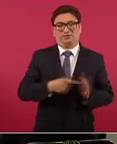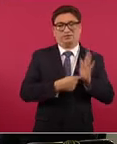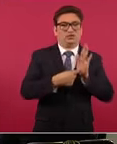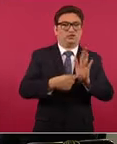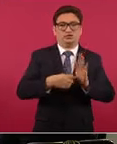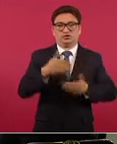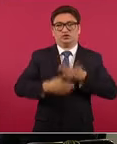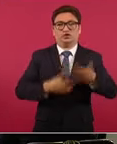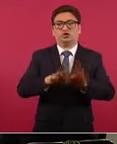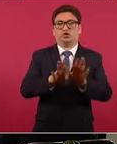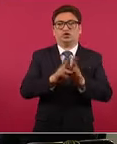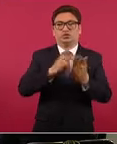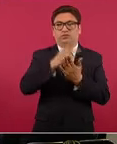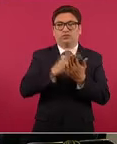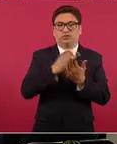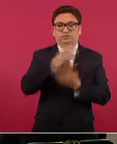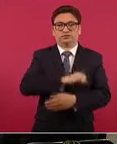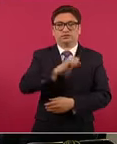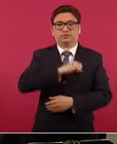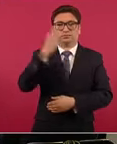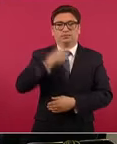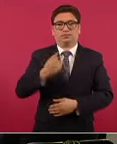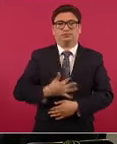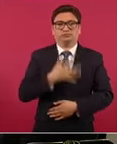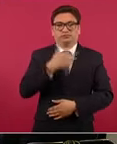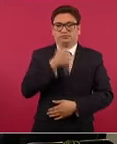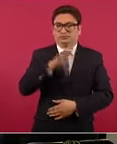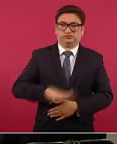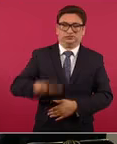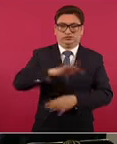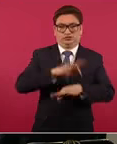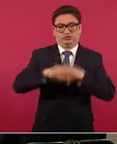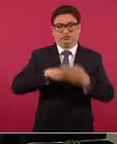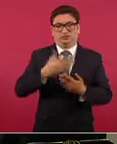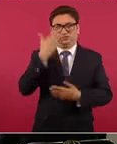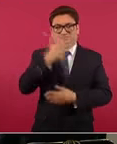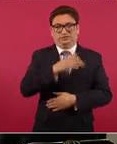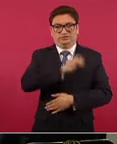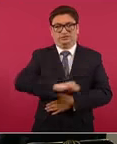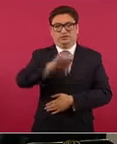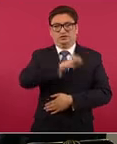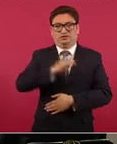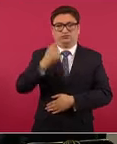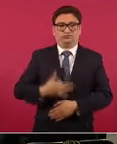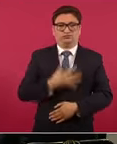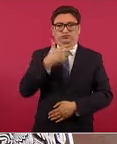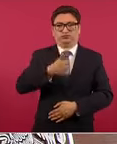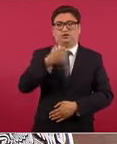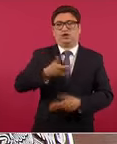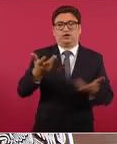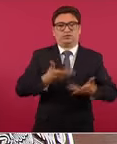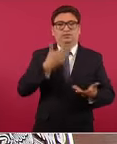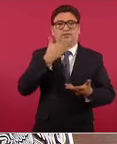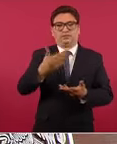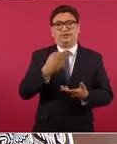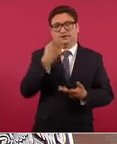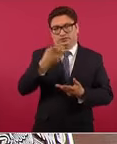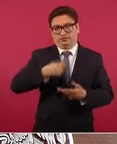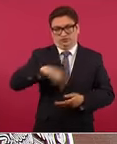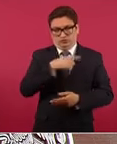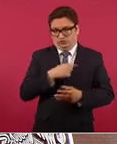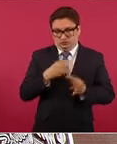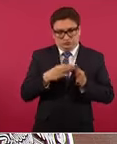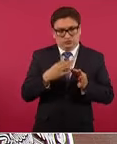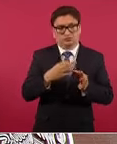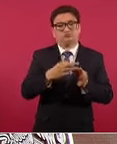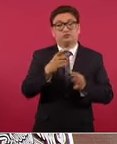avances del plan de salud para el bienestar como lo hemos estado haciendo salud para el bienestar significa hacerlo bien estar ahí donde más se necesita